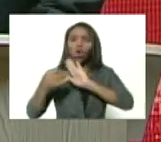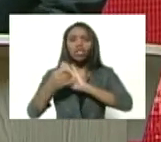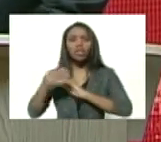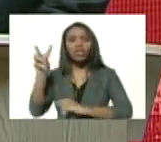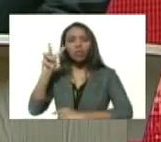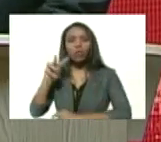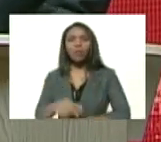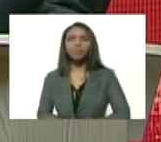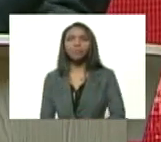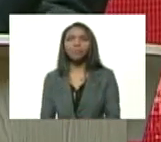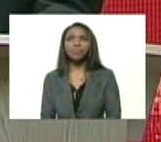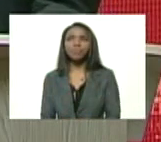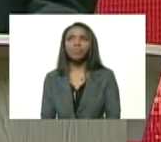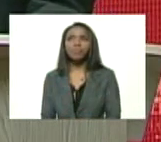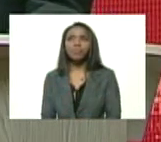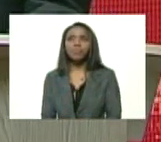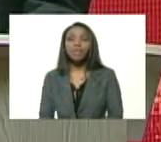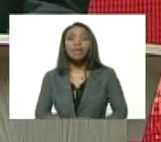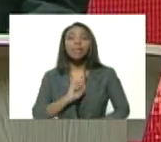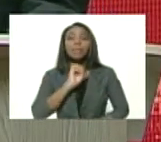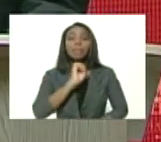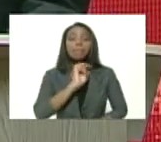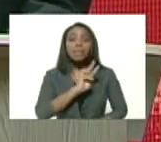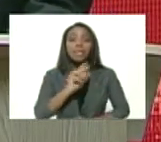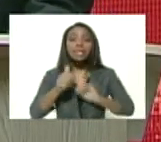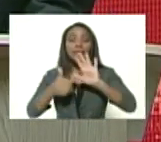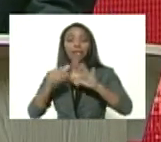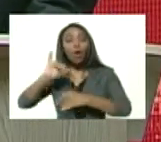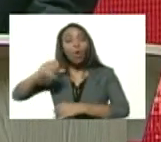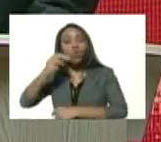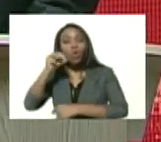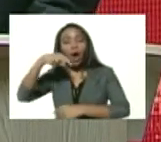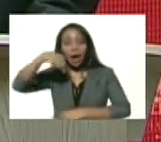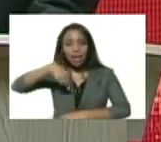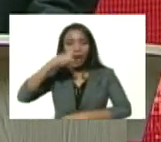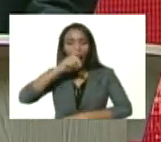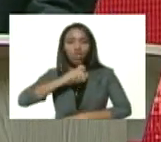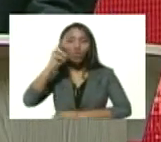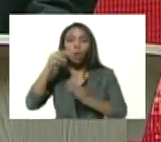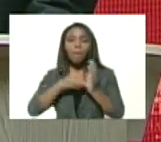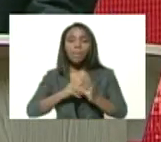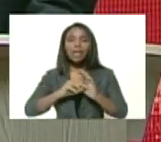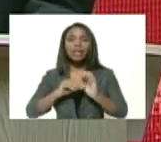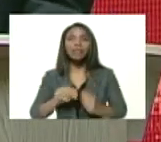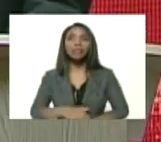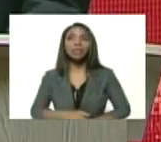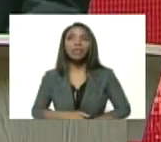Venezuela. El 26 de junio de este año